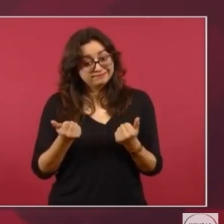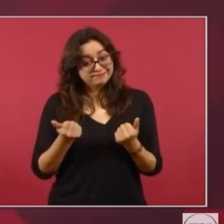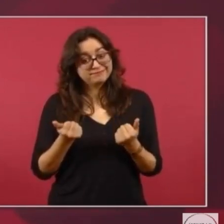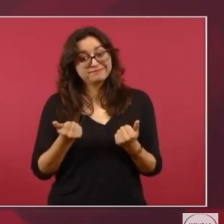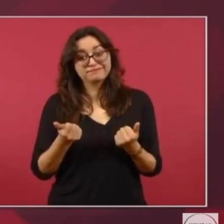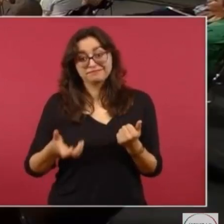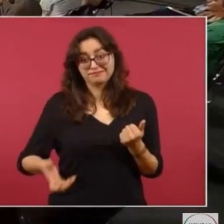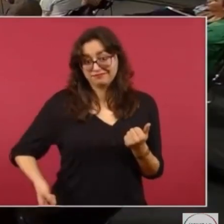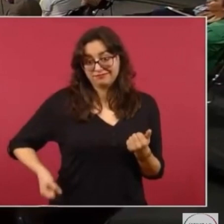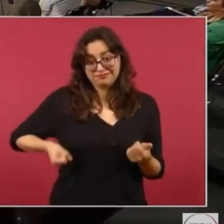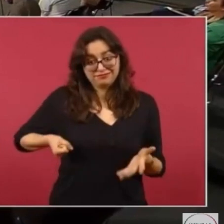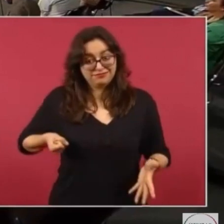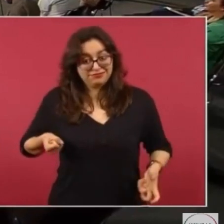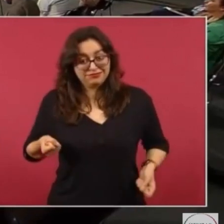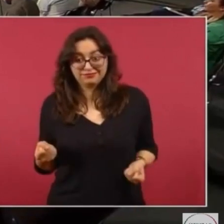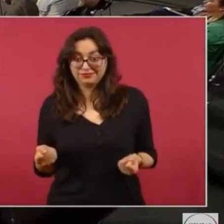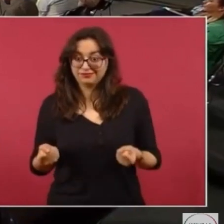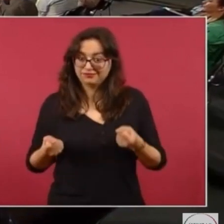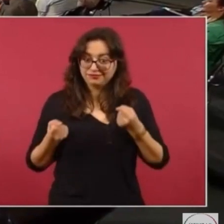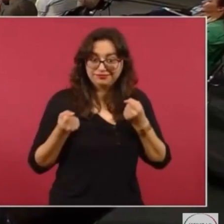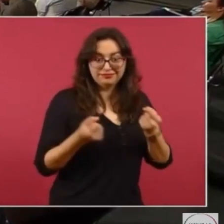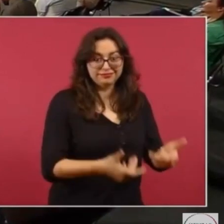maletas,